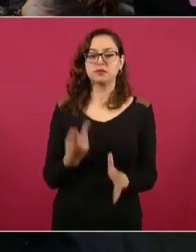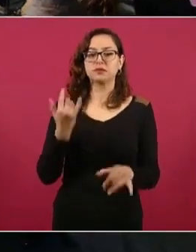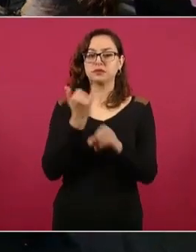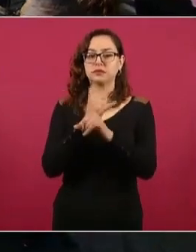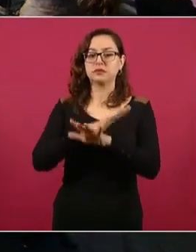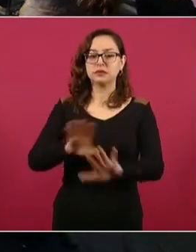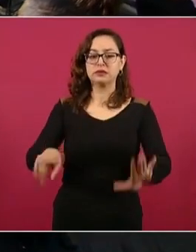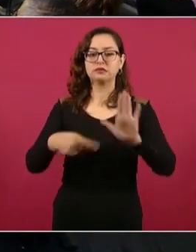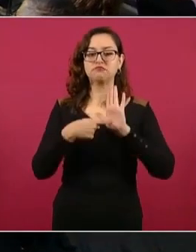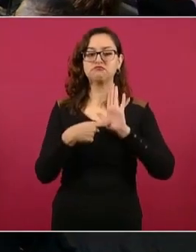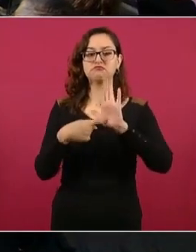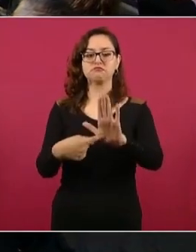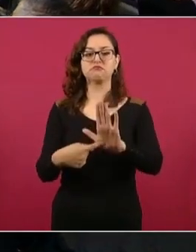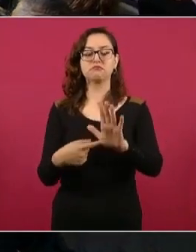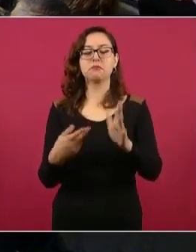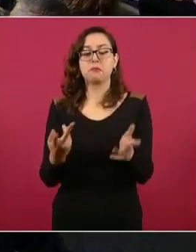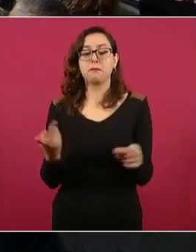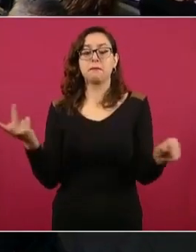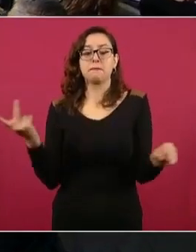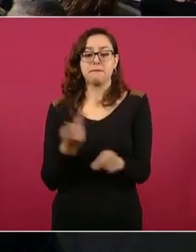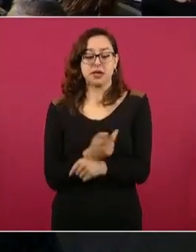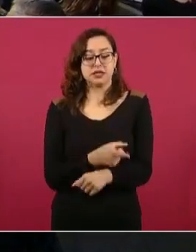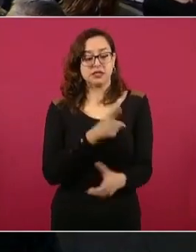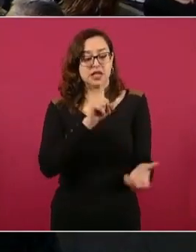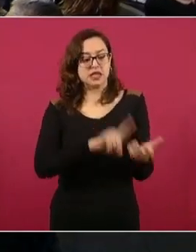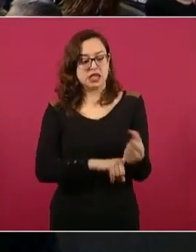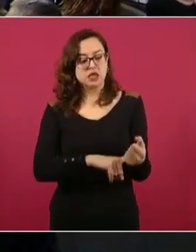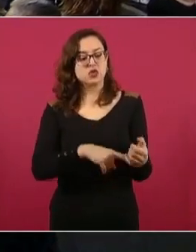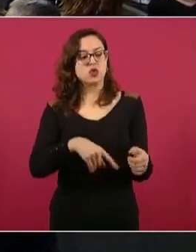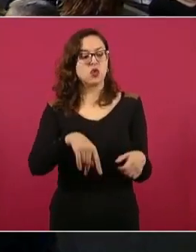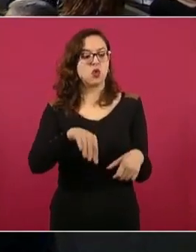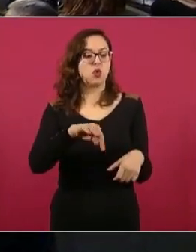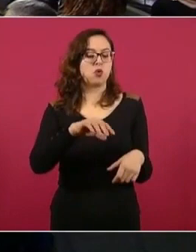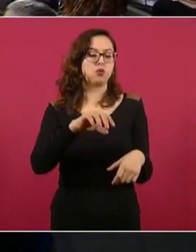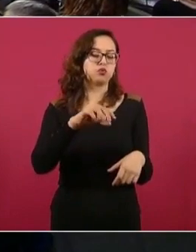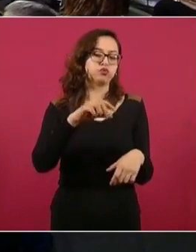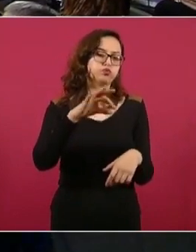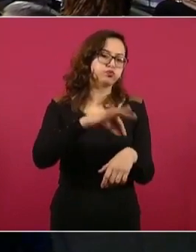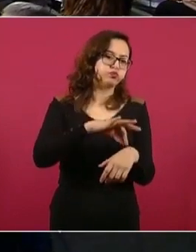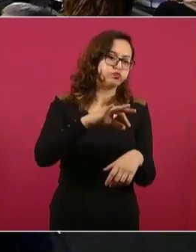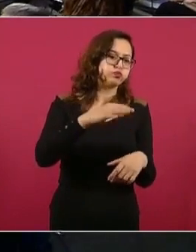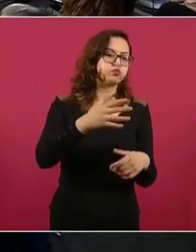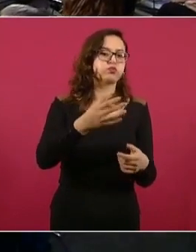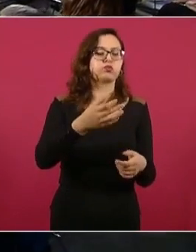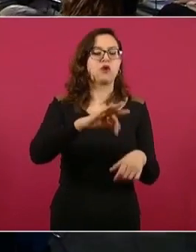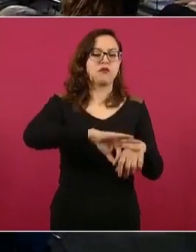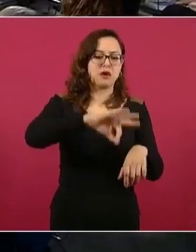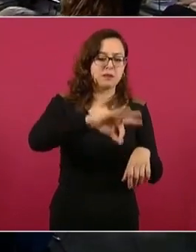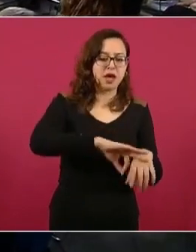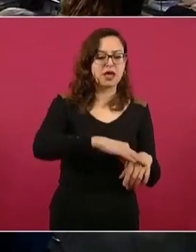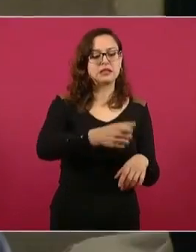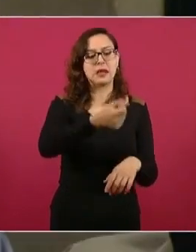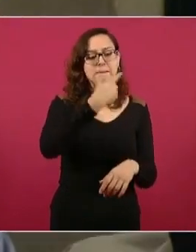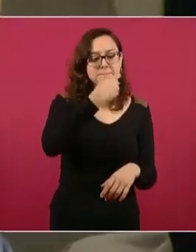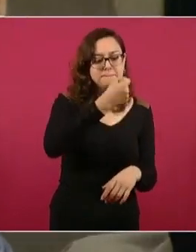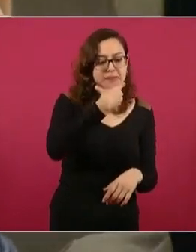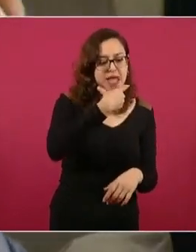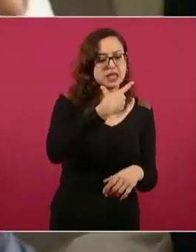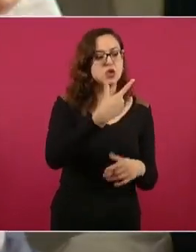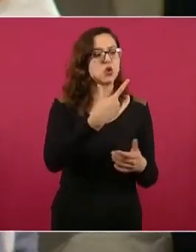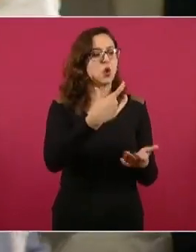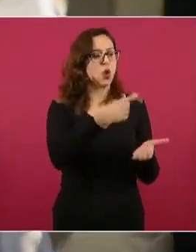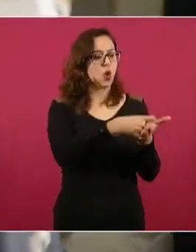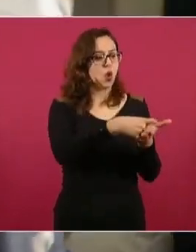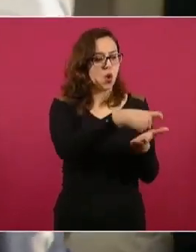de la corrupción con la adquisición de los medicamentos, ahora se está solventando de una manera lenta porque somos un país